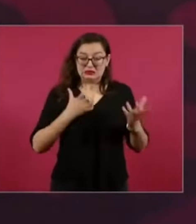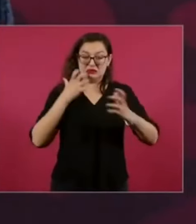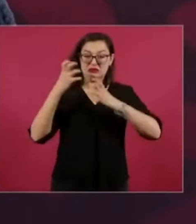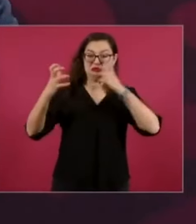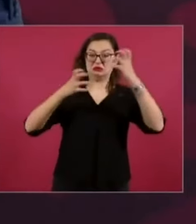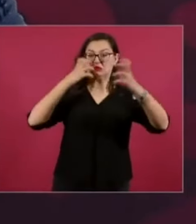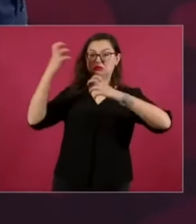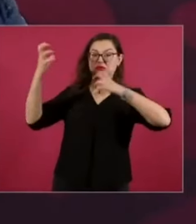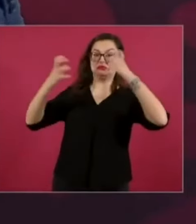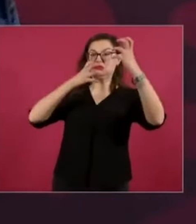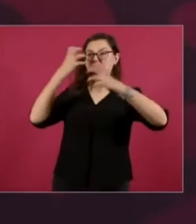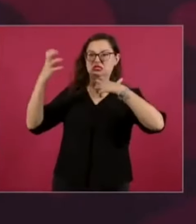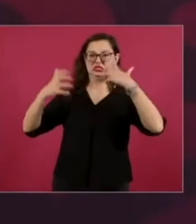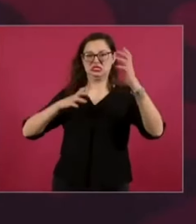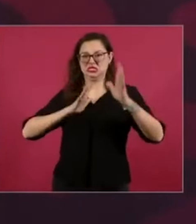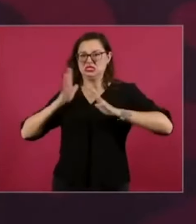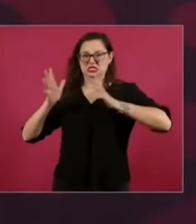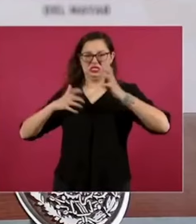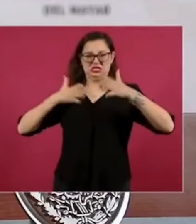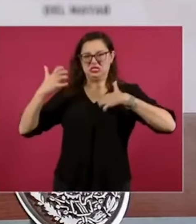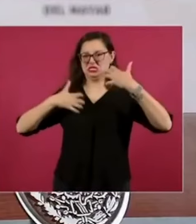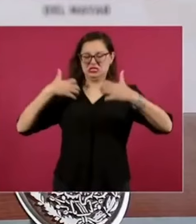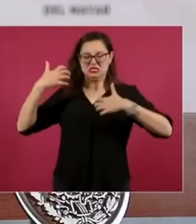Gritan, ¿no? Como pregoneros.